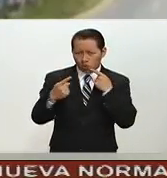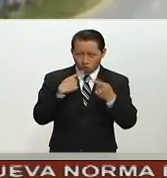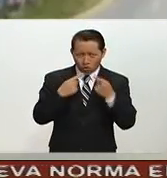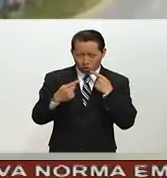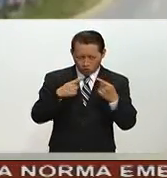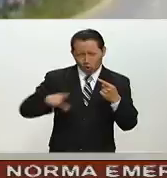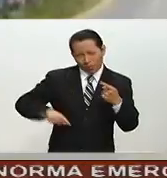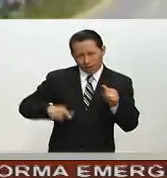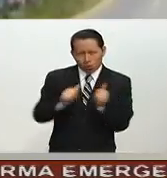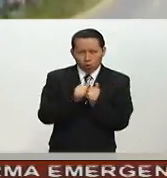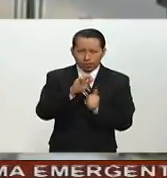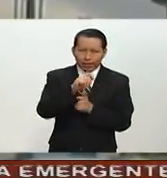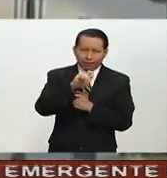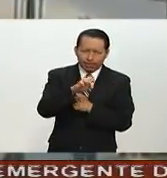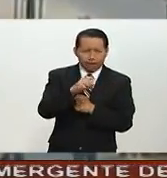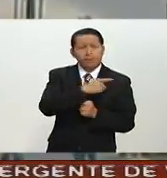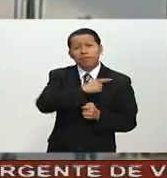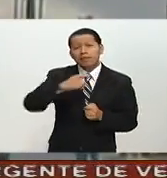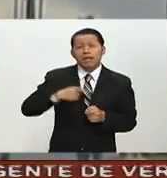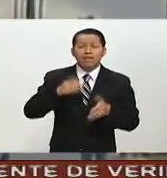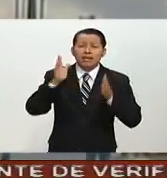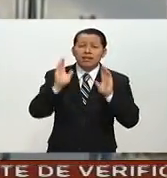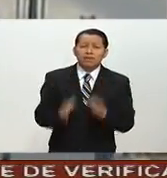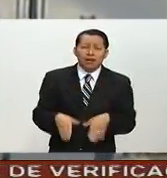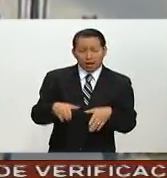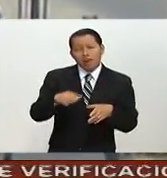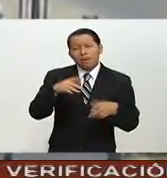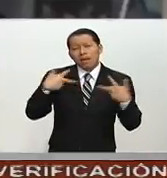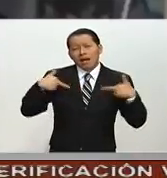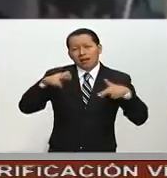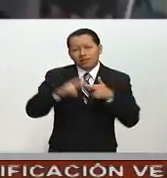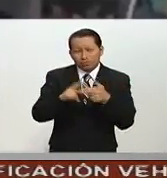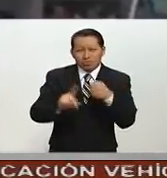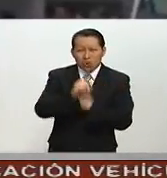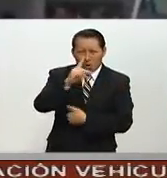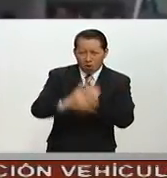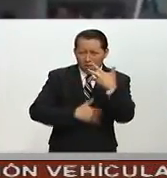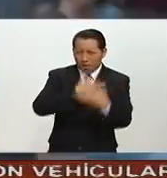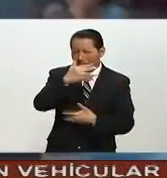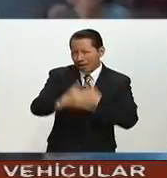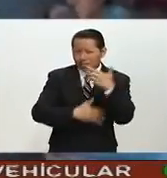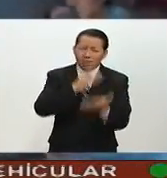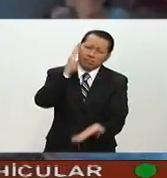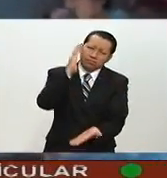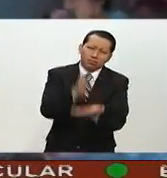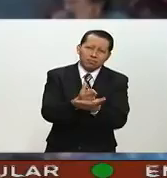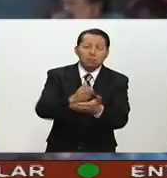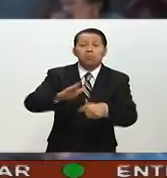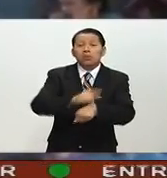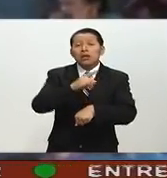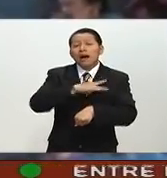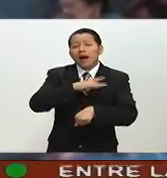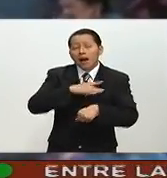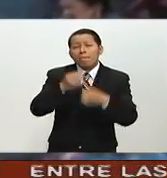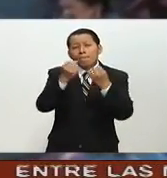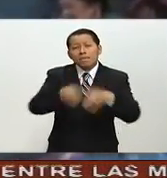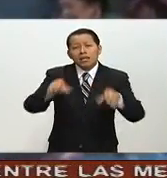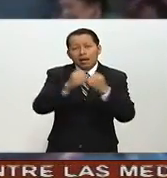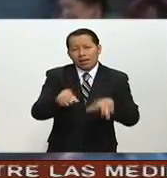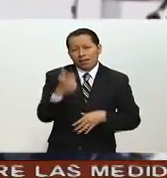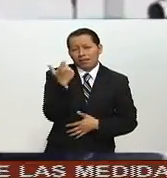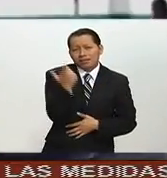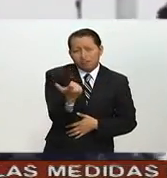arroje resultados y se termine con el conflicto magisterial que ha provocado pérdidas económicas en los